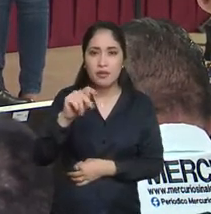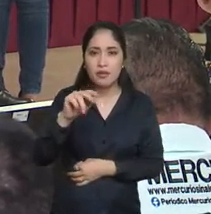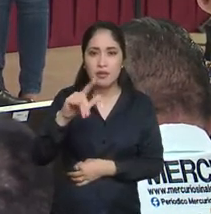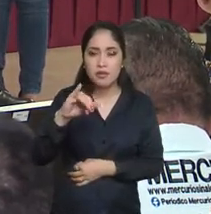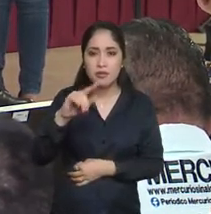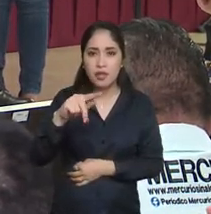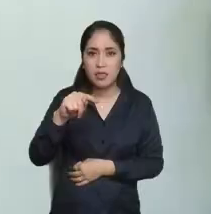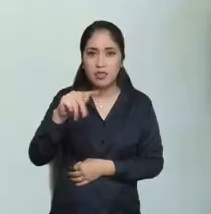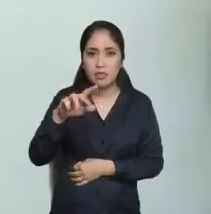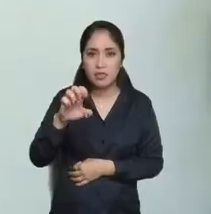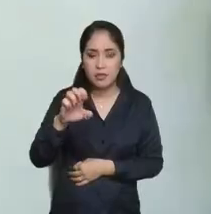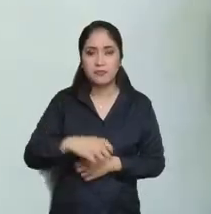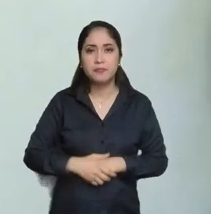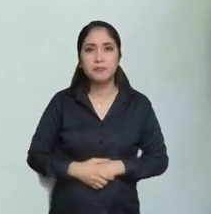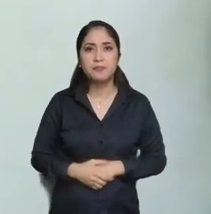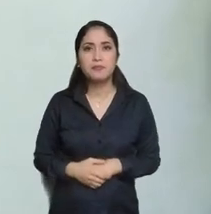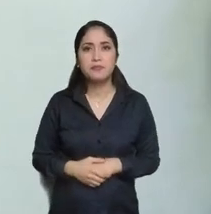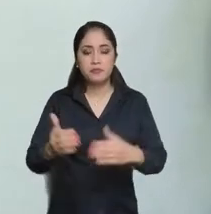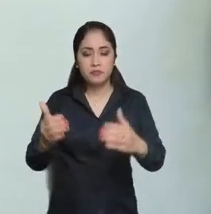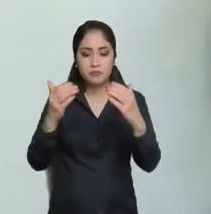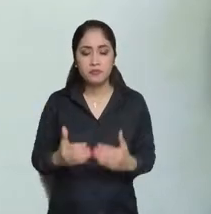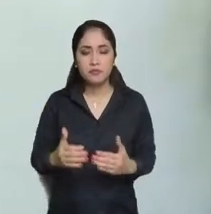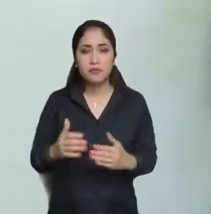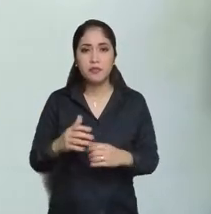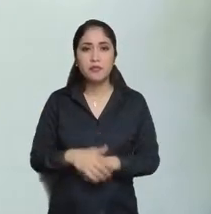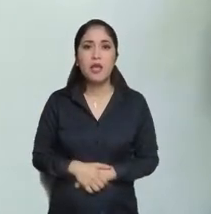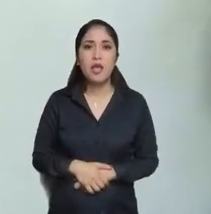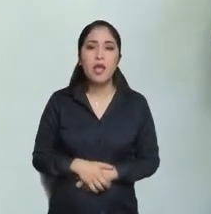Continuamos con Río 12, Alejandro Mujardín.